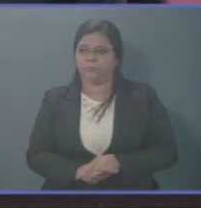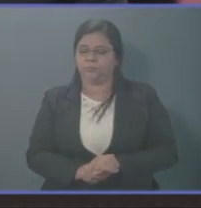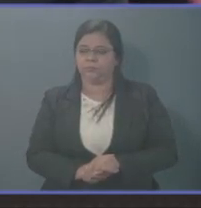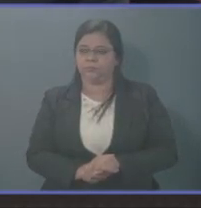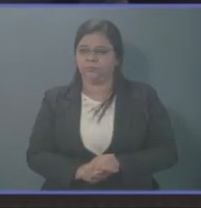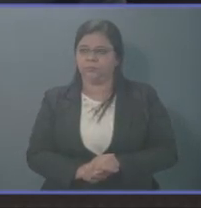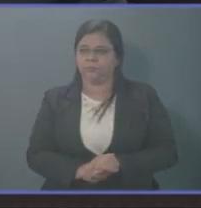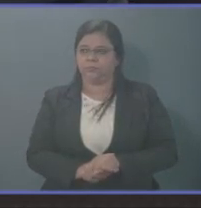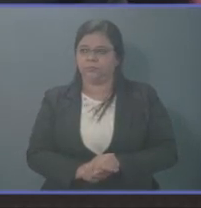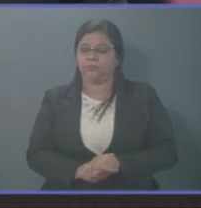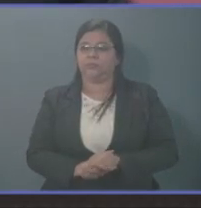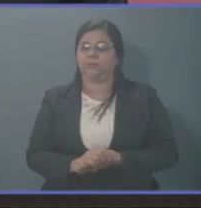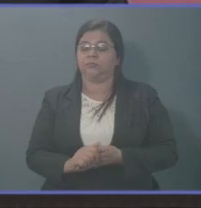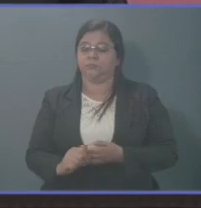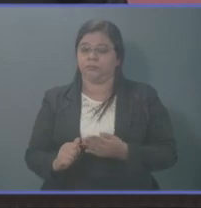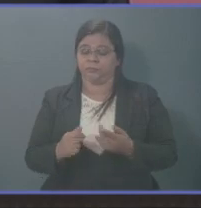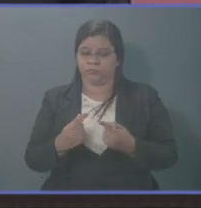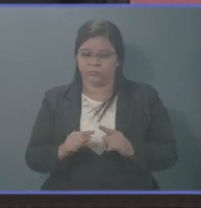Artículo 1.